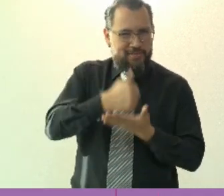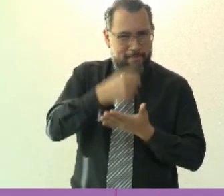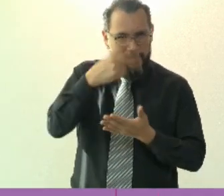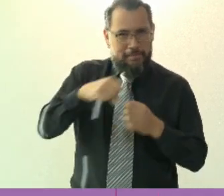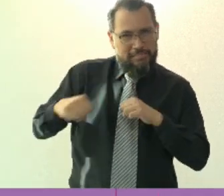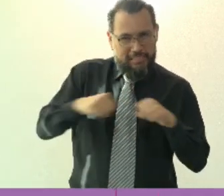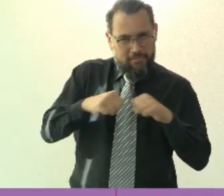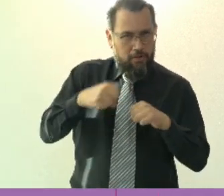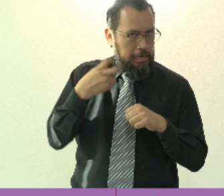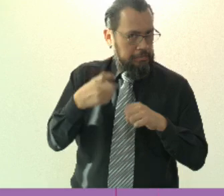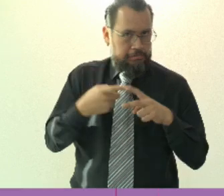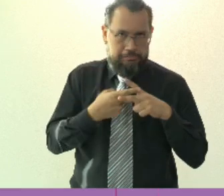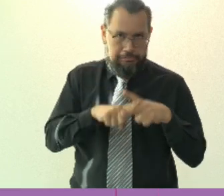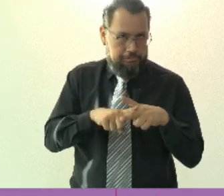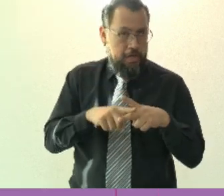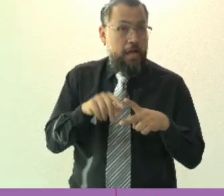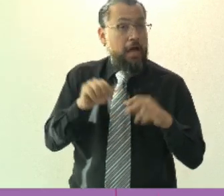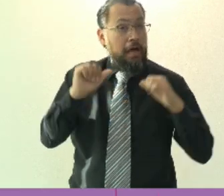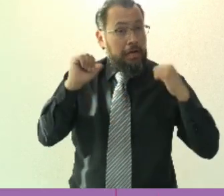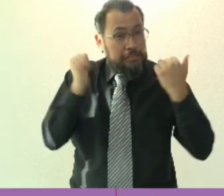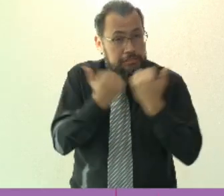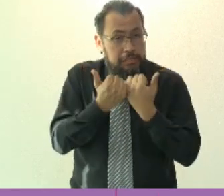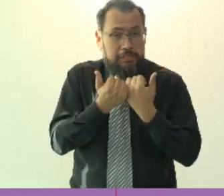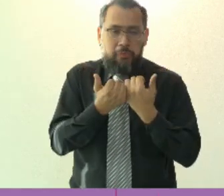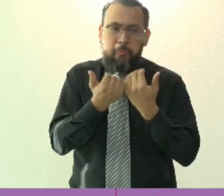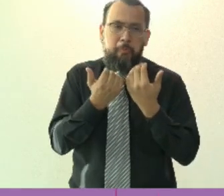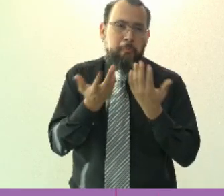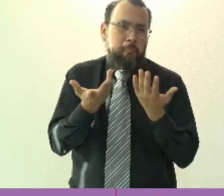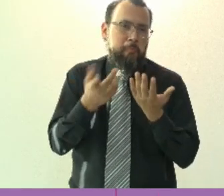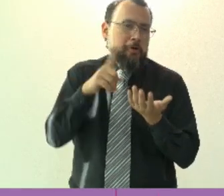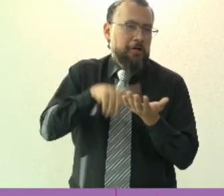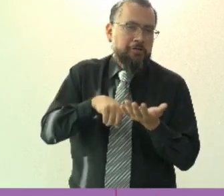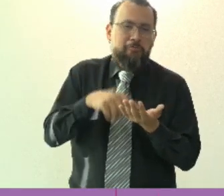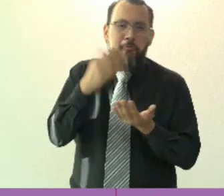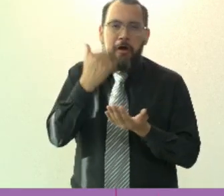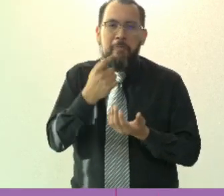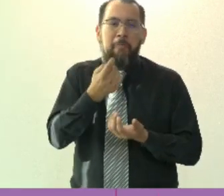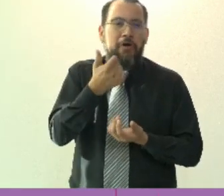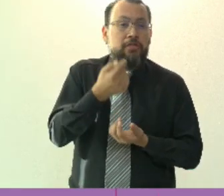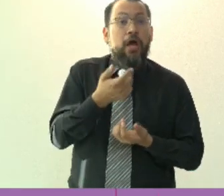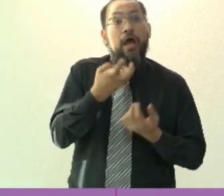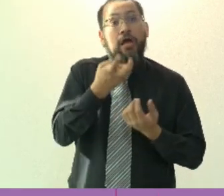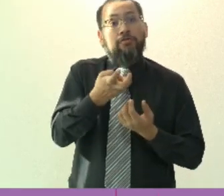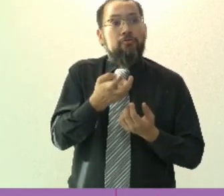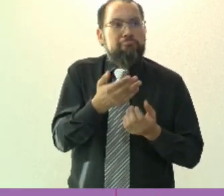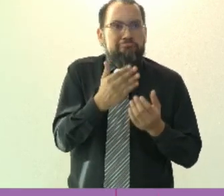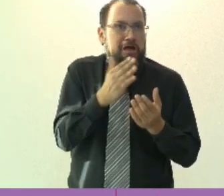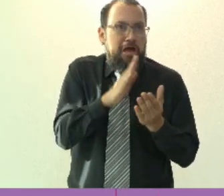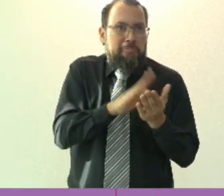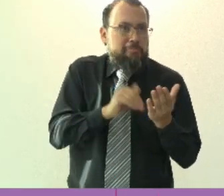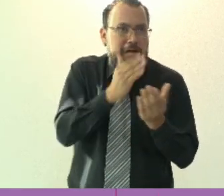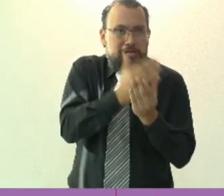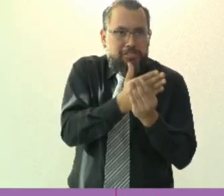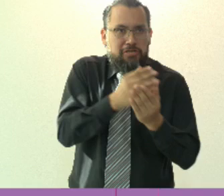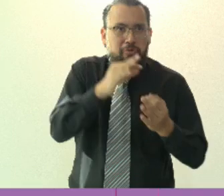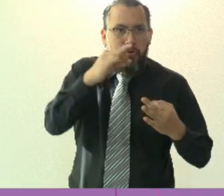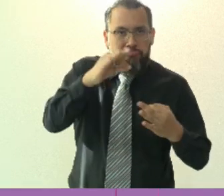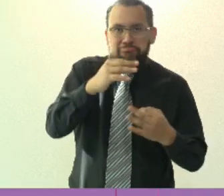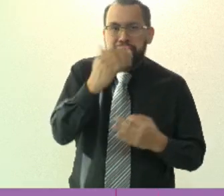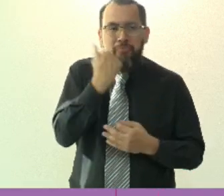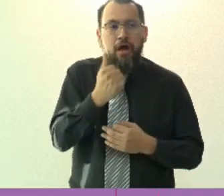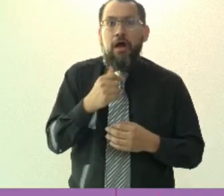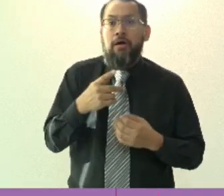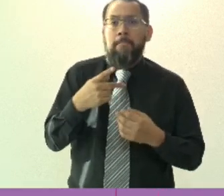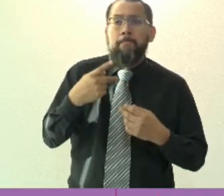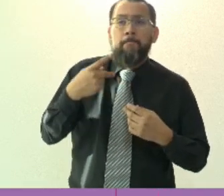entonces no había nada, menos archivos. No había manera de saber si una persona tenía o no